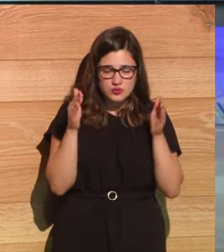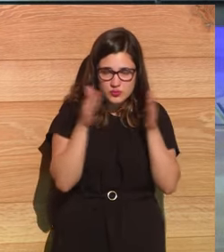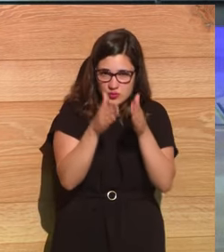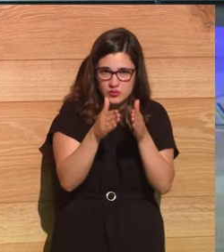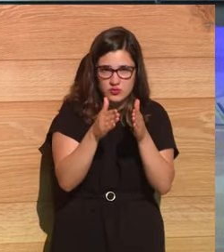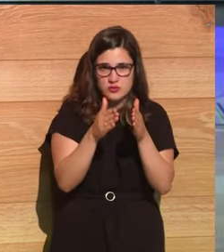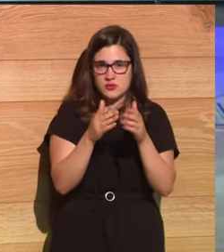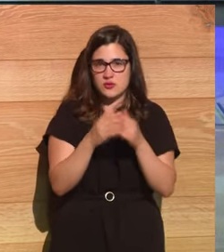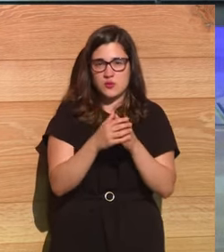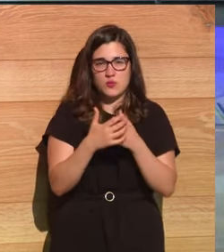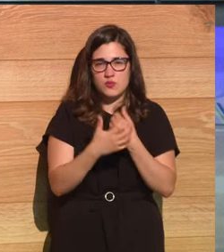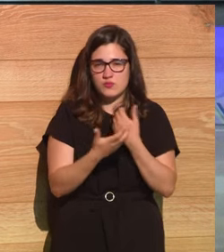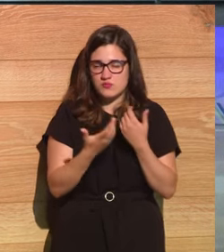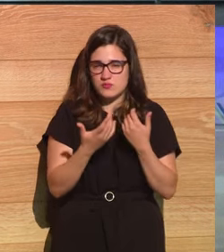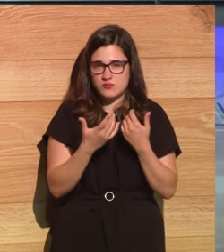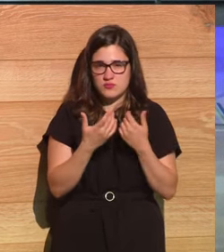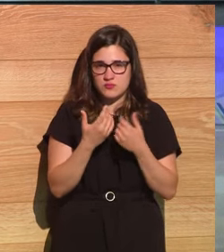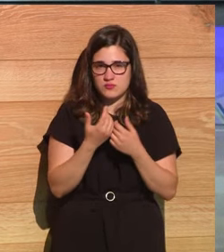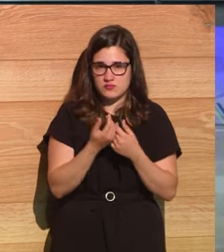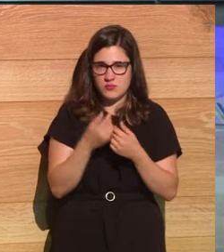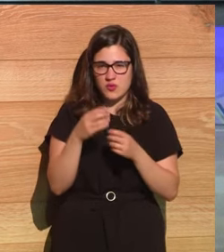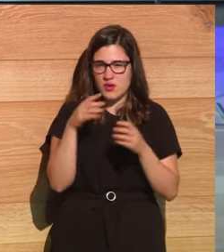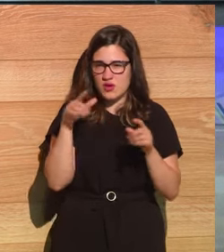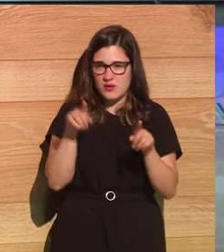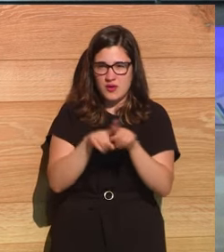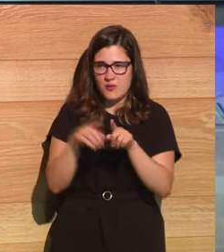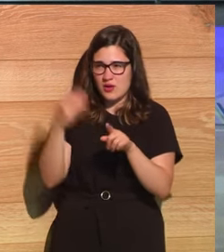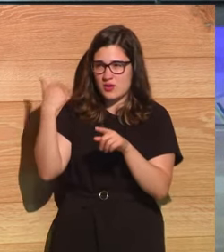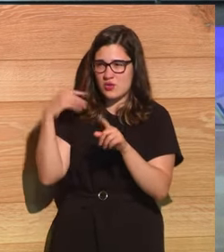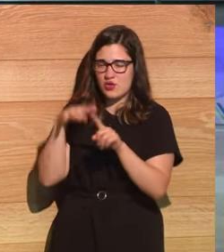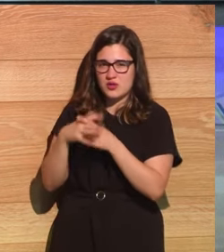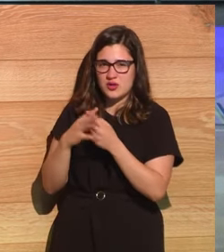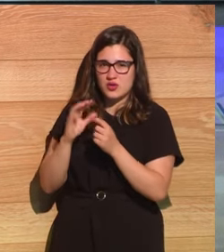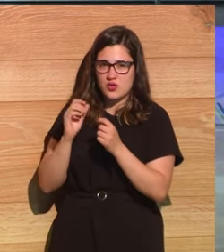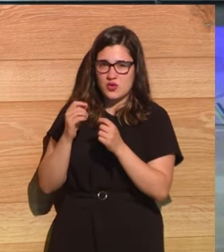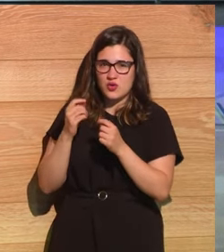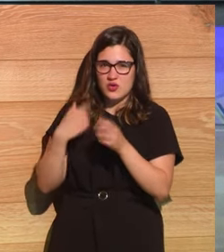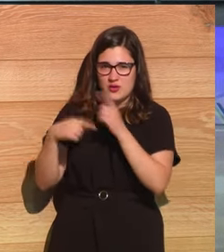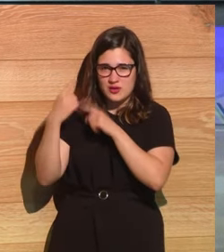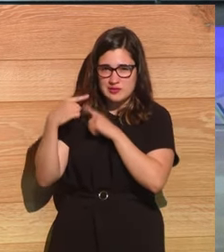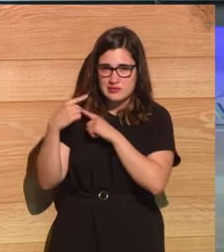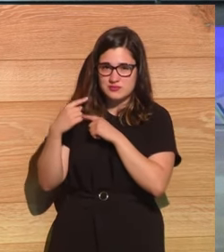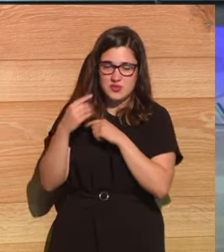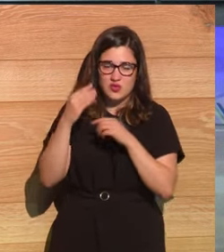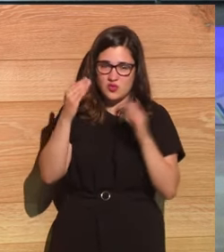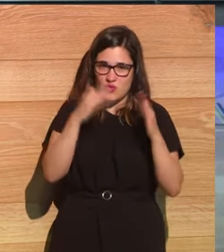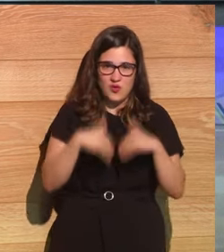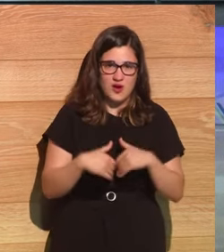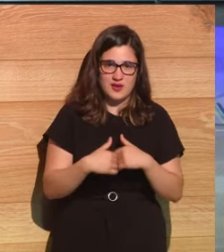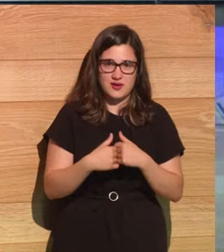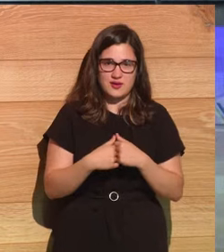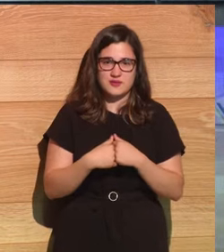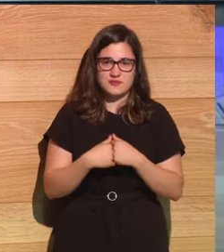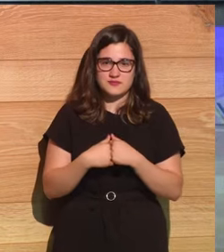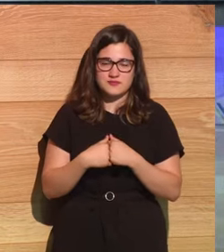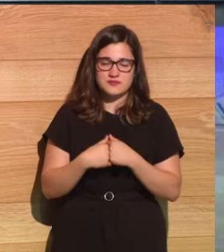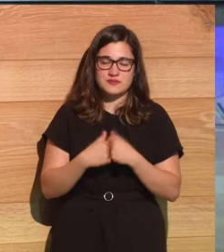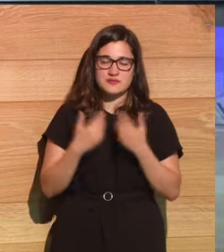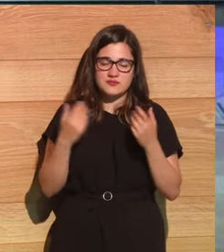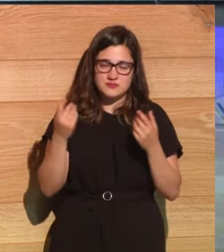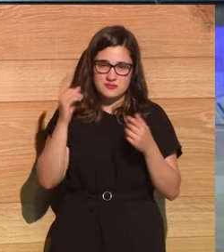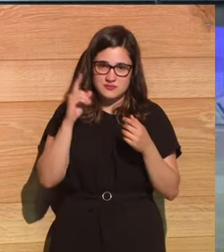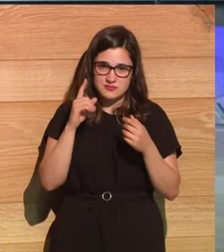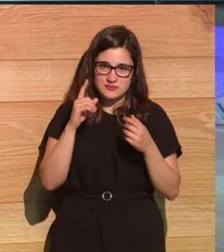relación con ese contexto original para el que se desarrolló la adolescencia, ¿no? Lo vemos en las poblaciones cazadoras recolectoras, o sea, realmente